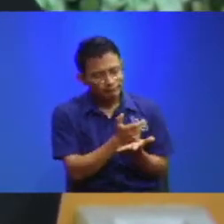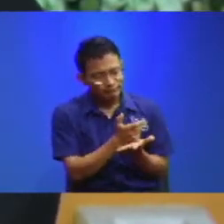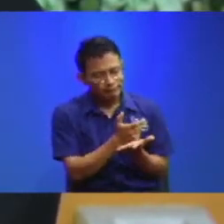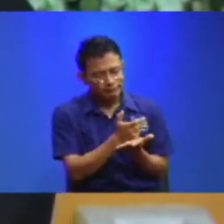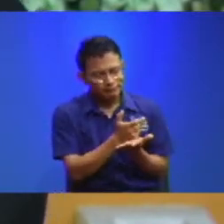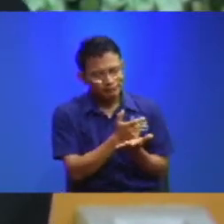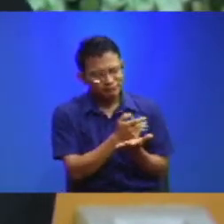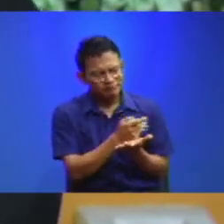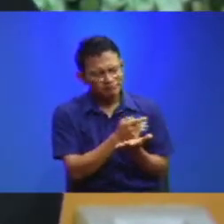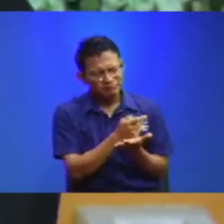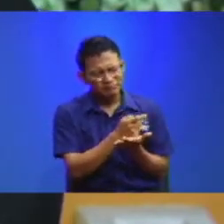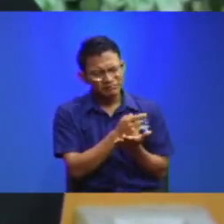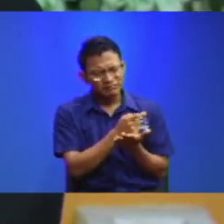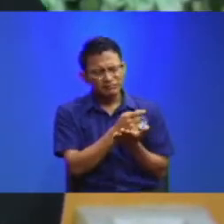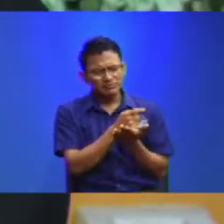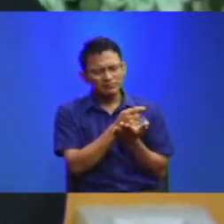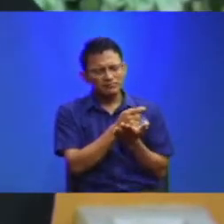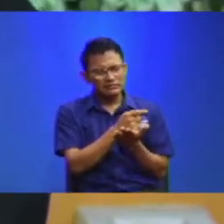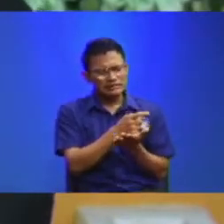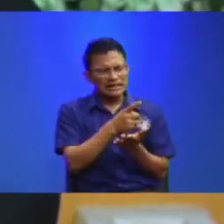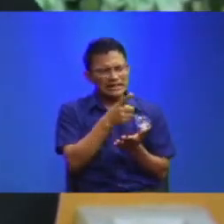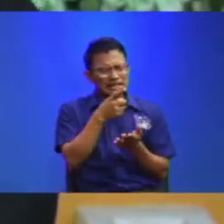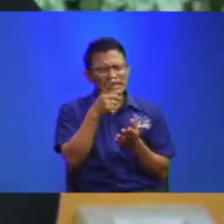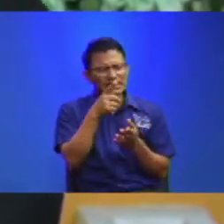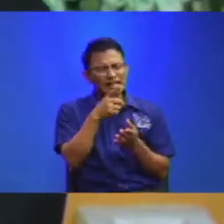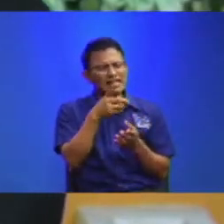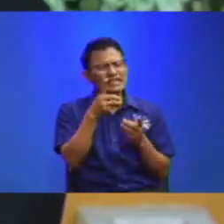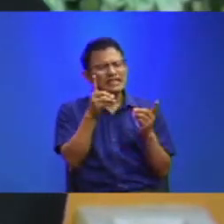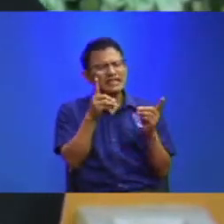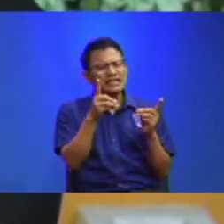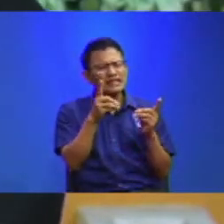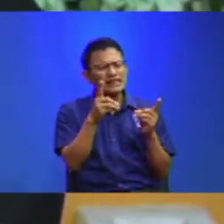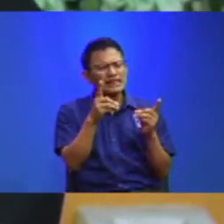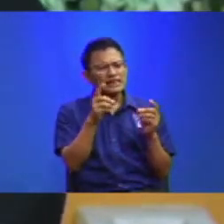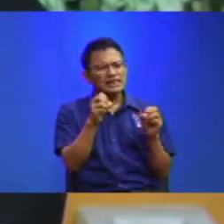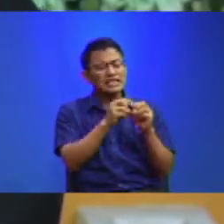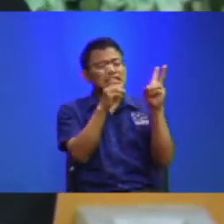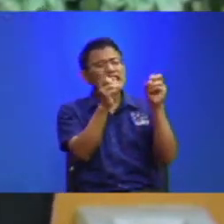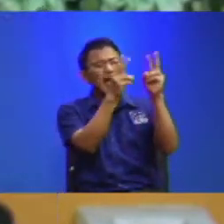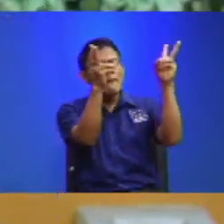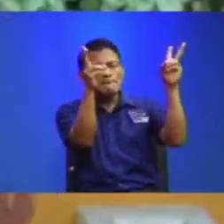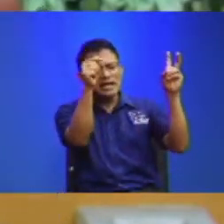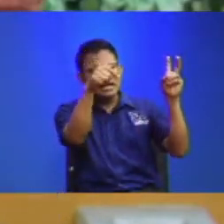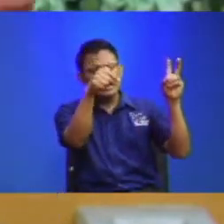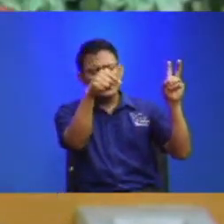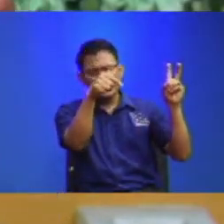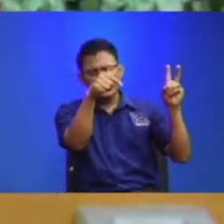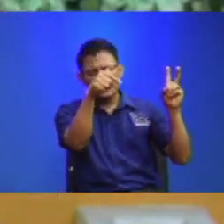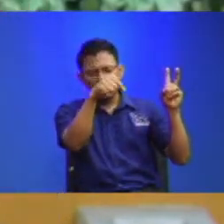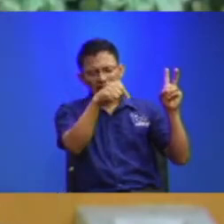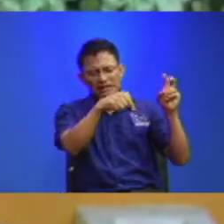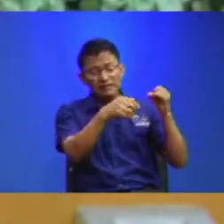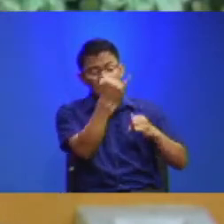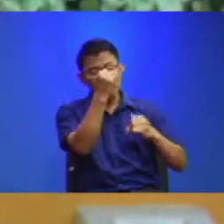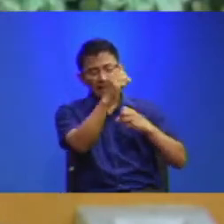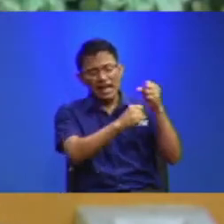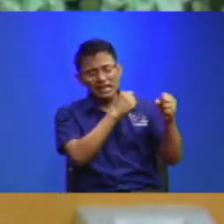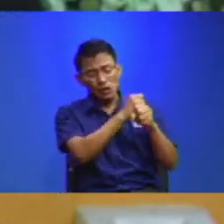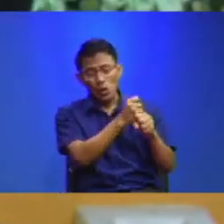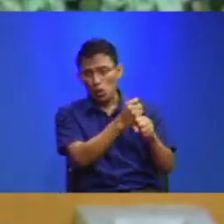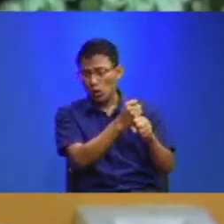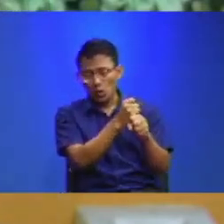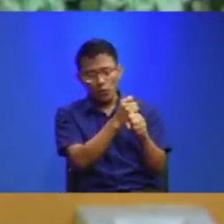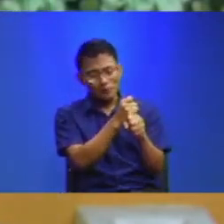Yo creo que este diciembre no voy a comer tamales, hermano. Fíjate vos que yo creo. Y el hermanito que está, al que le está diciendo,